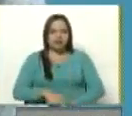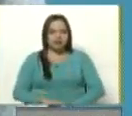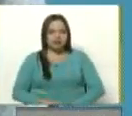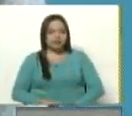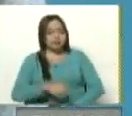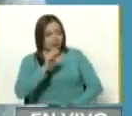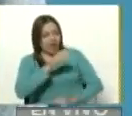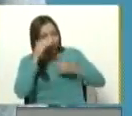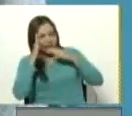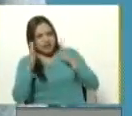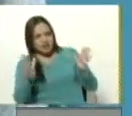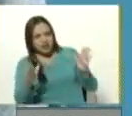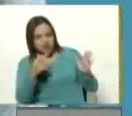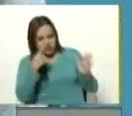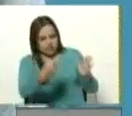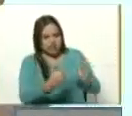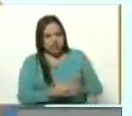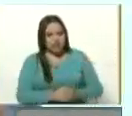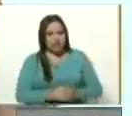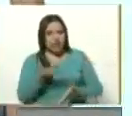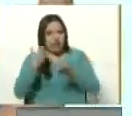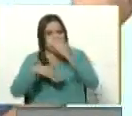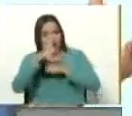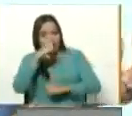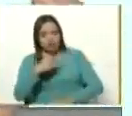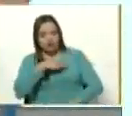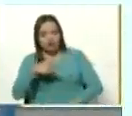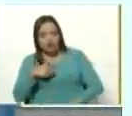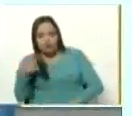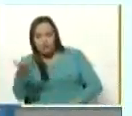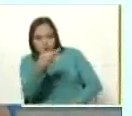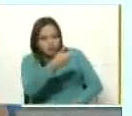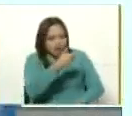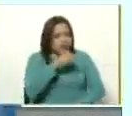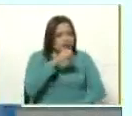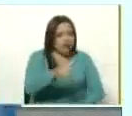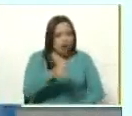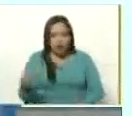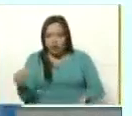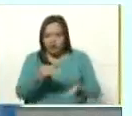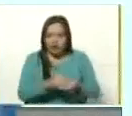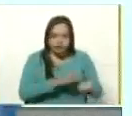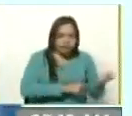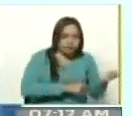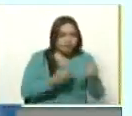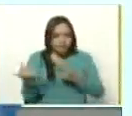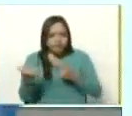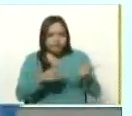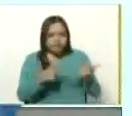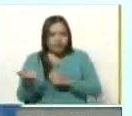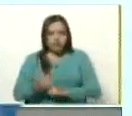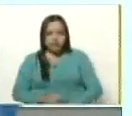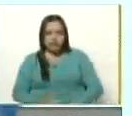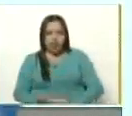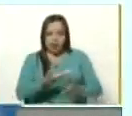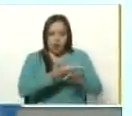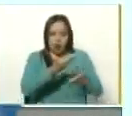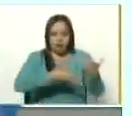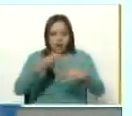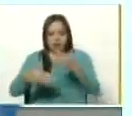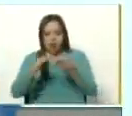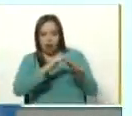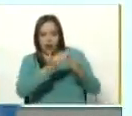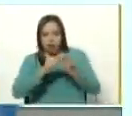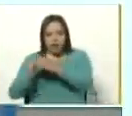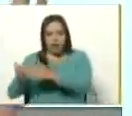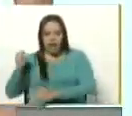atención, Eli, algo, porque tú dices, en ese momento nosotros salíamos, buscábamos información, retornábamos, la compartíamos con la comunidad, además ese papel de compromiso de